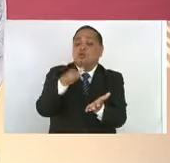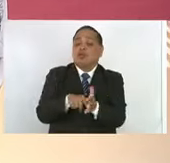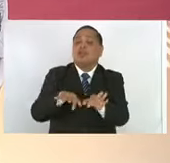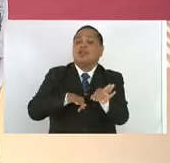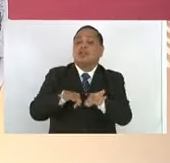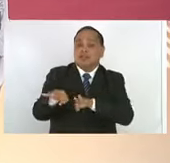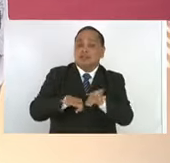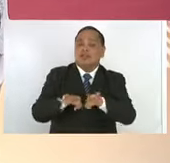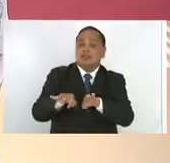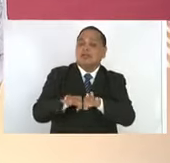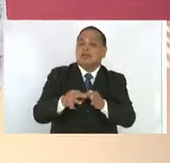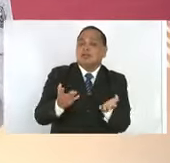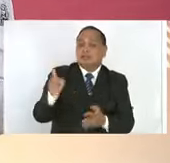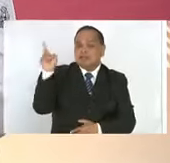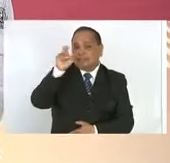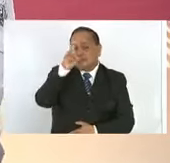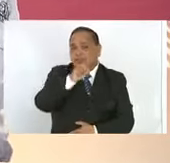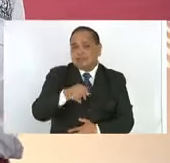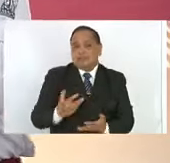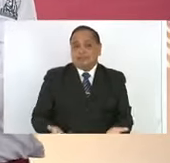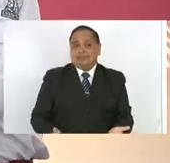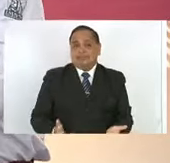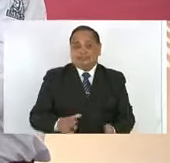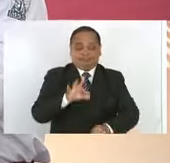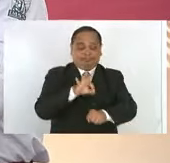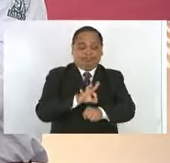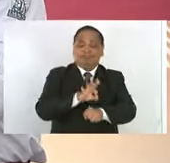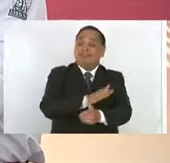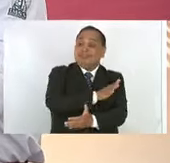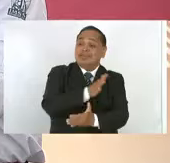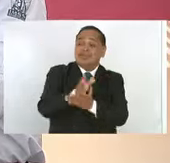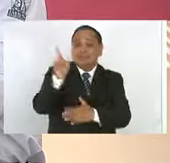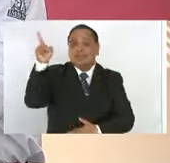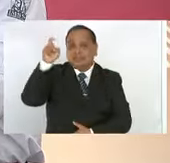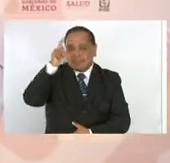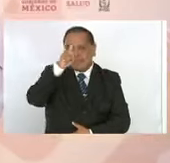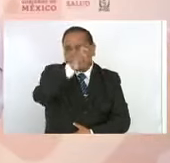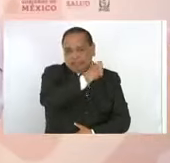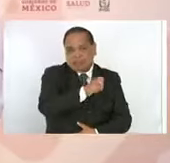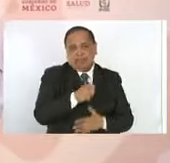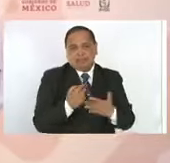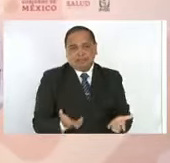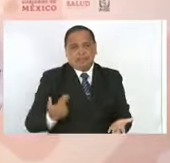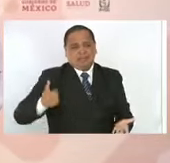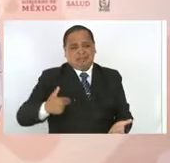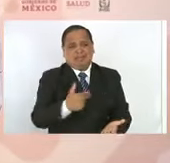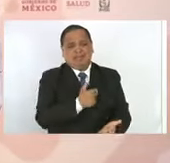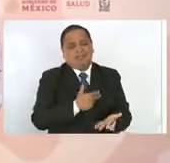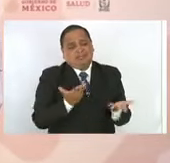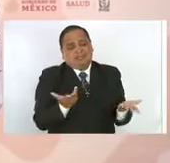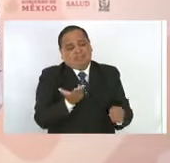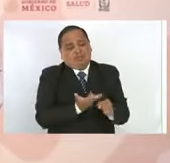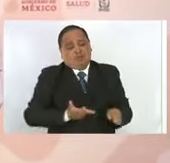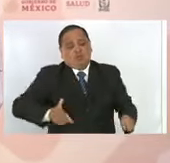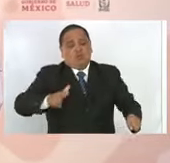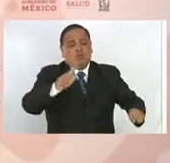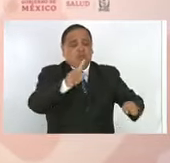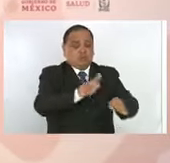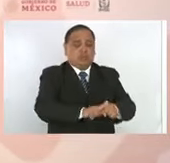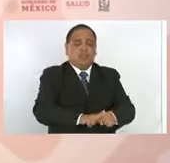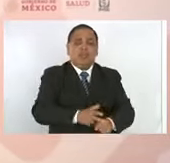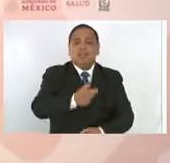ir a atender. Entonces las opciones eran resignarnos, a tener hospitales donde no nacían